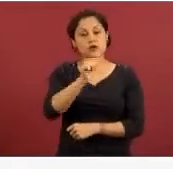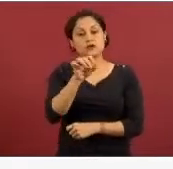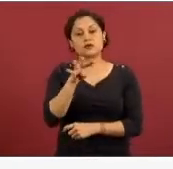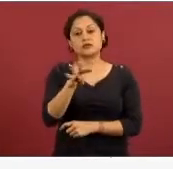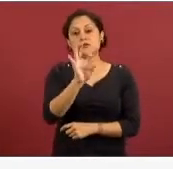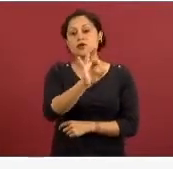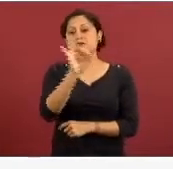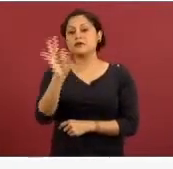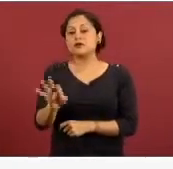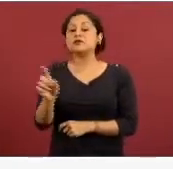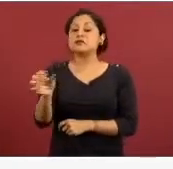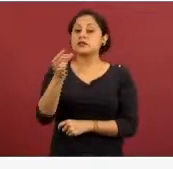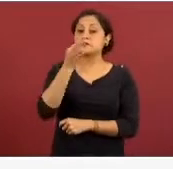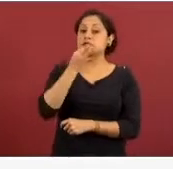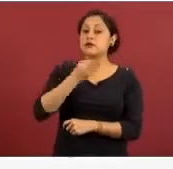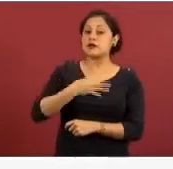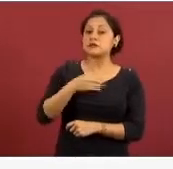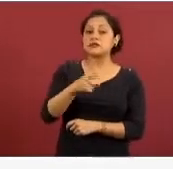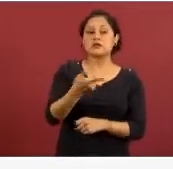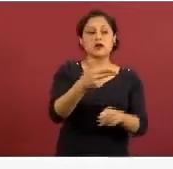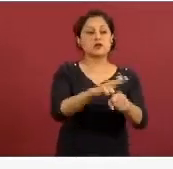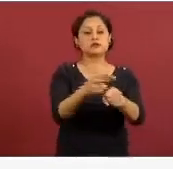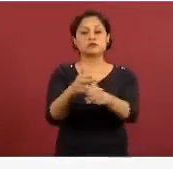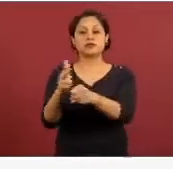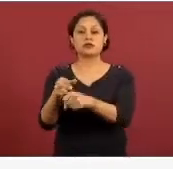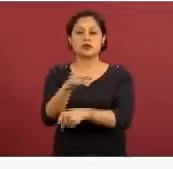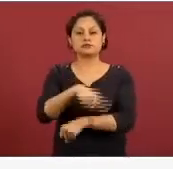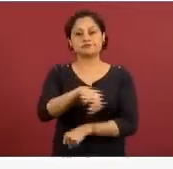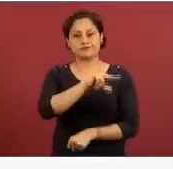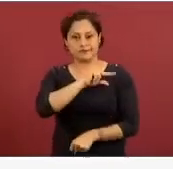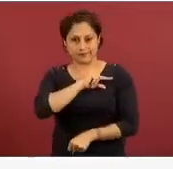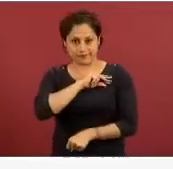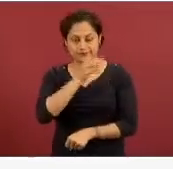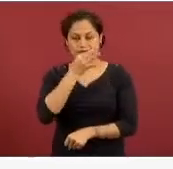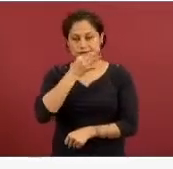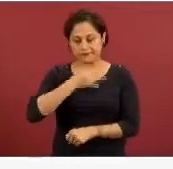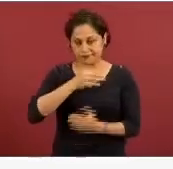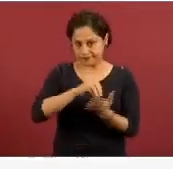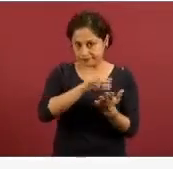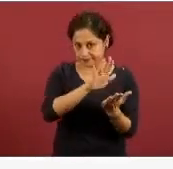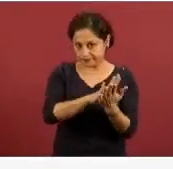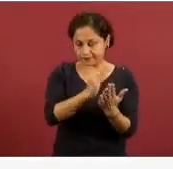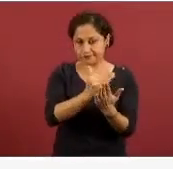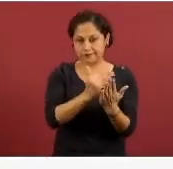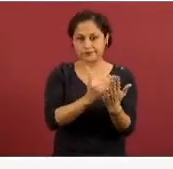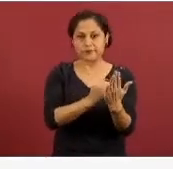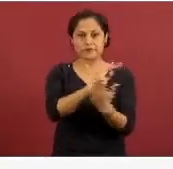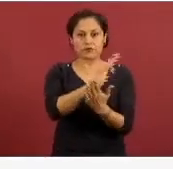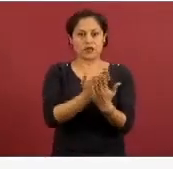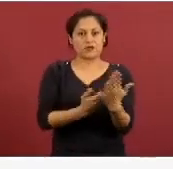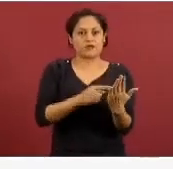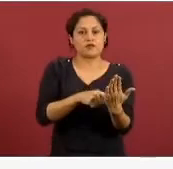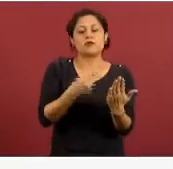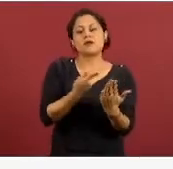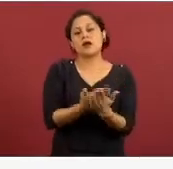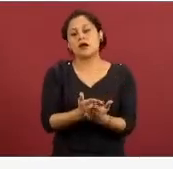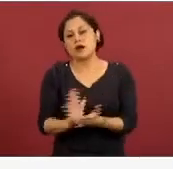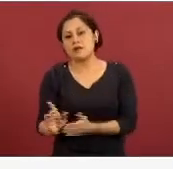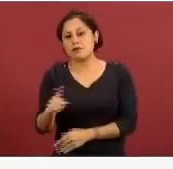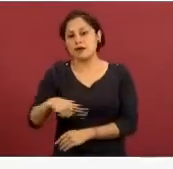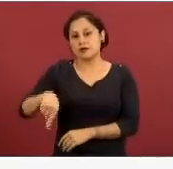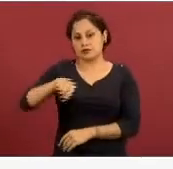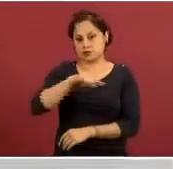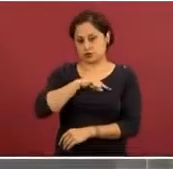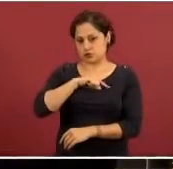estado reportando a través de hospitales privados y independientemente de este reporte, el Sistema Nacional de Vigilancia